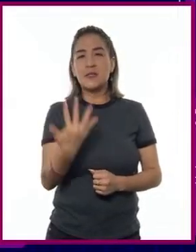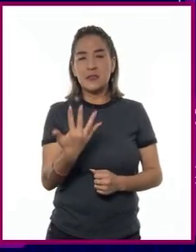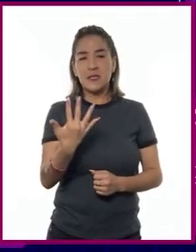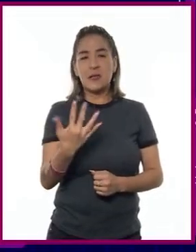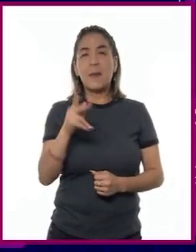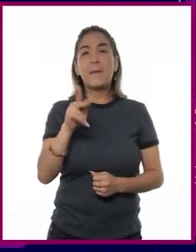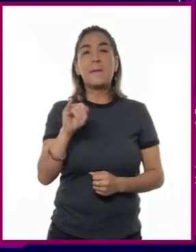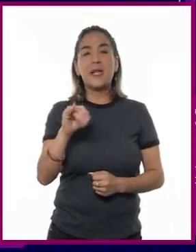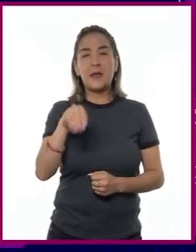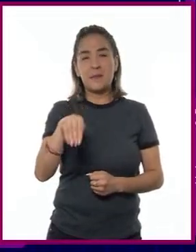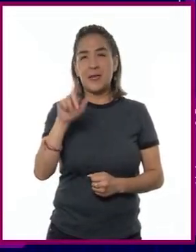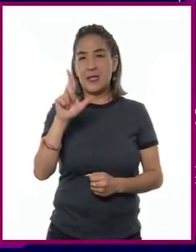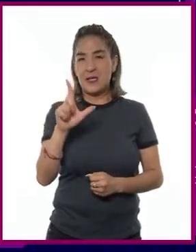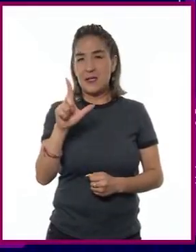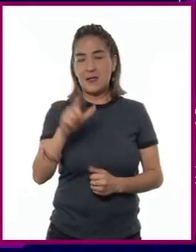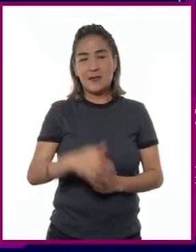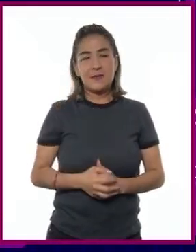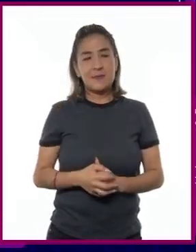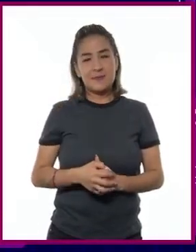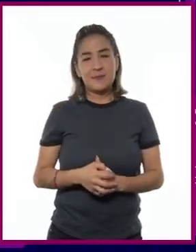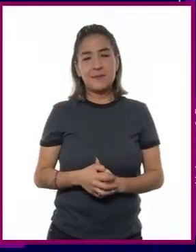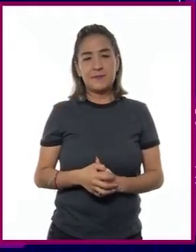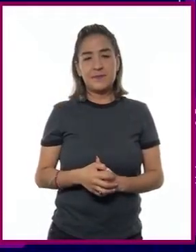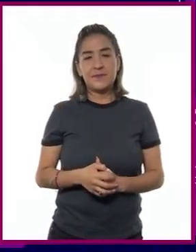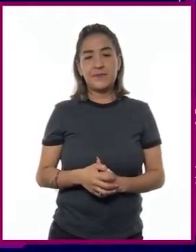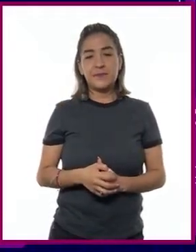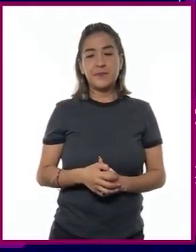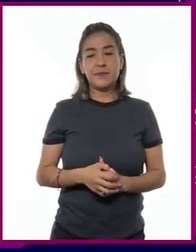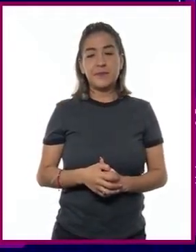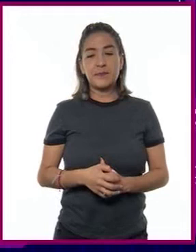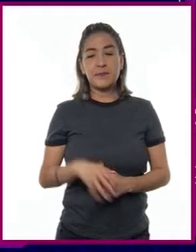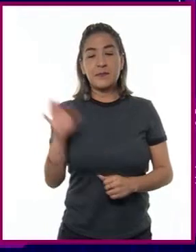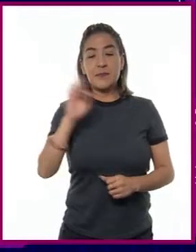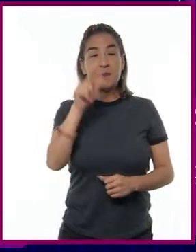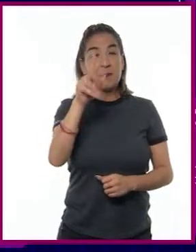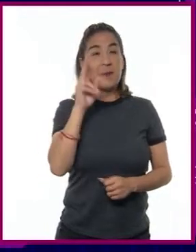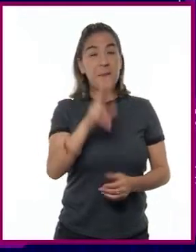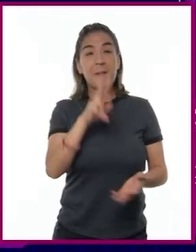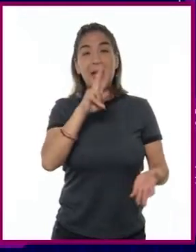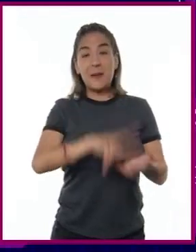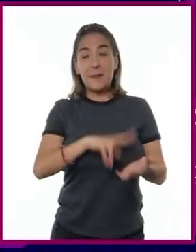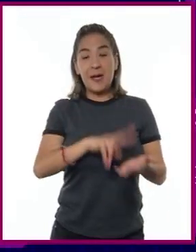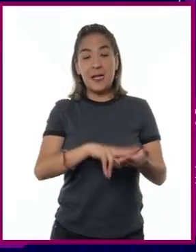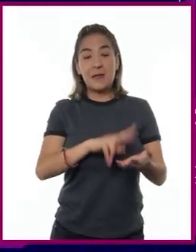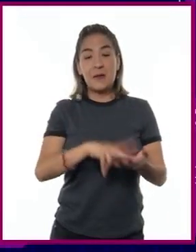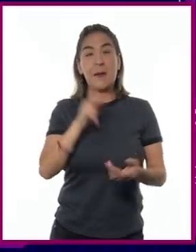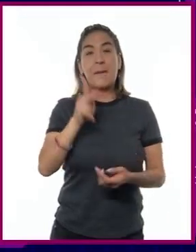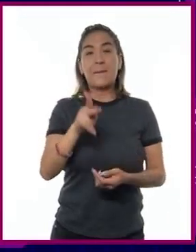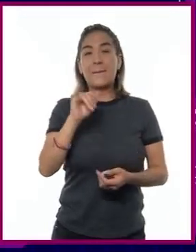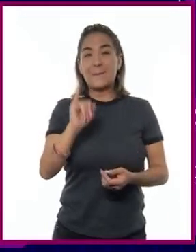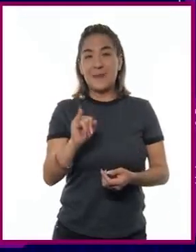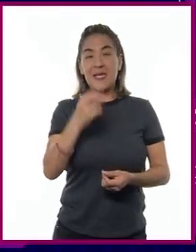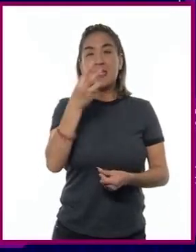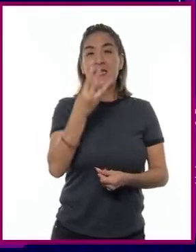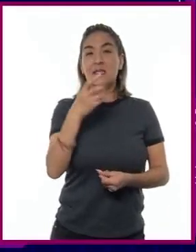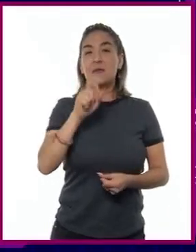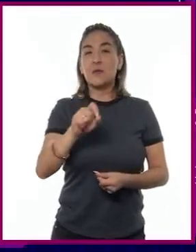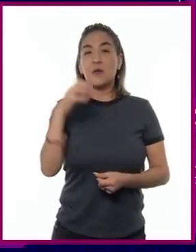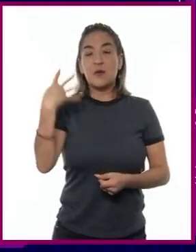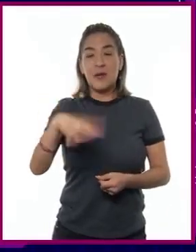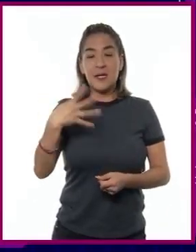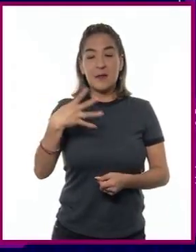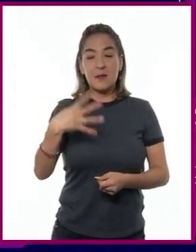62.5 pi mililitros. Si consideran el valor de pi como 3.14 y